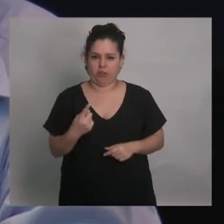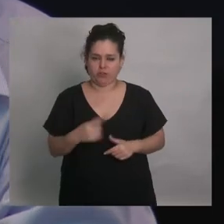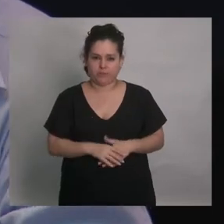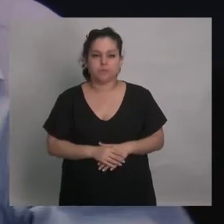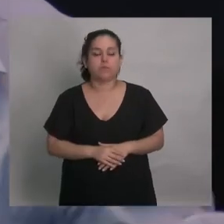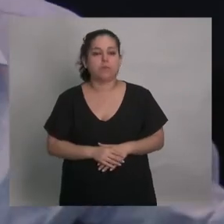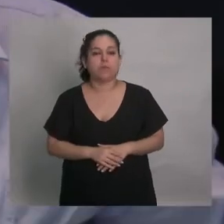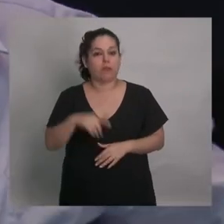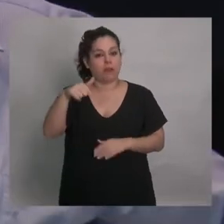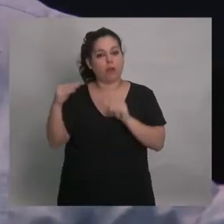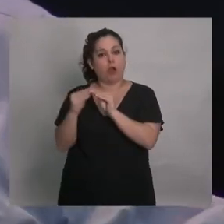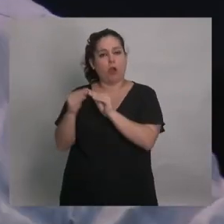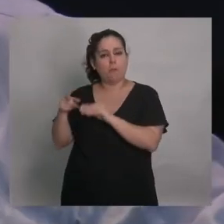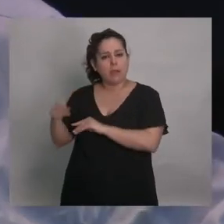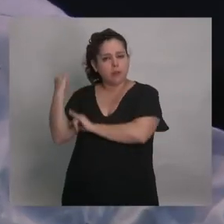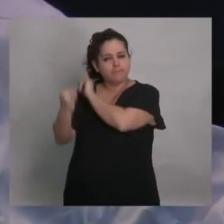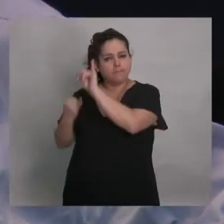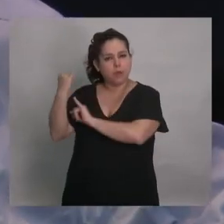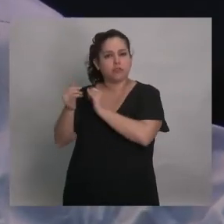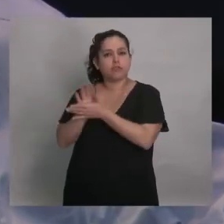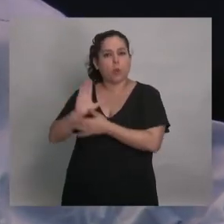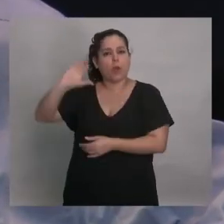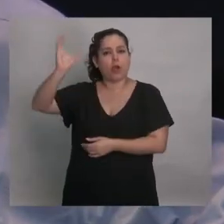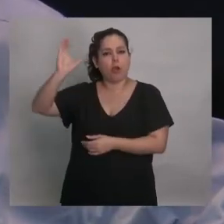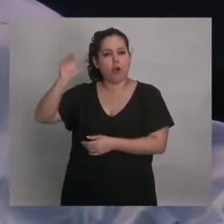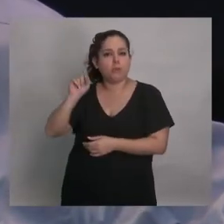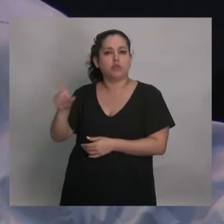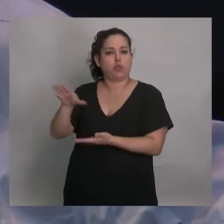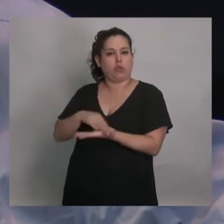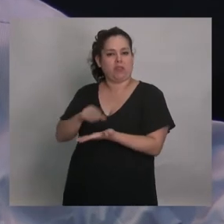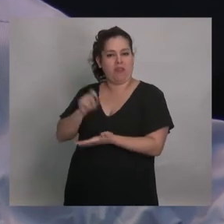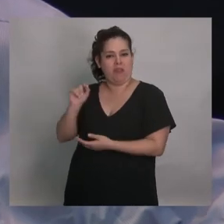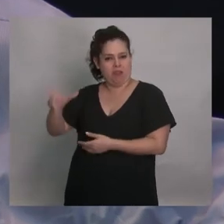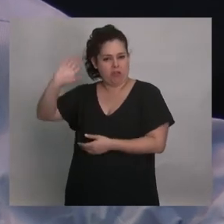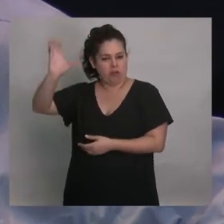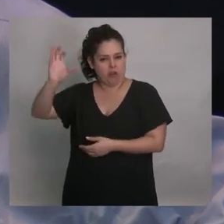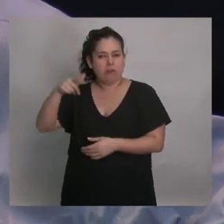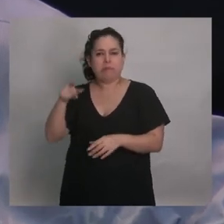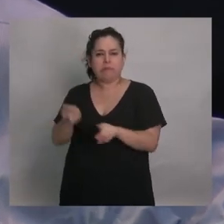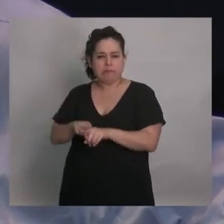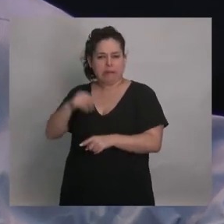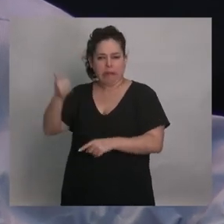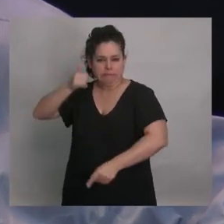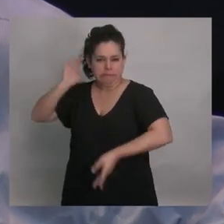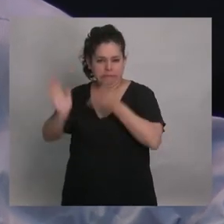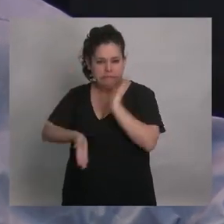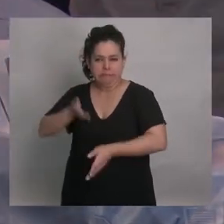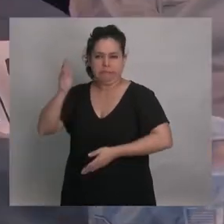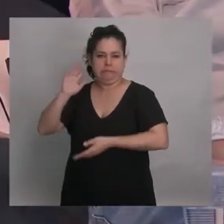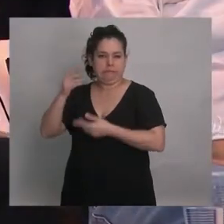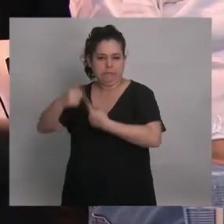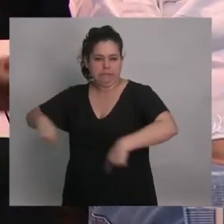aquí el compañero habló sobre colombia su tierra castigada pero